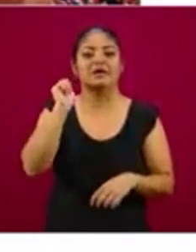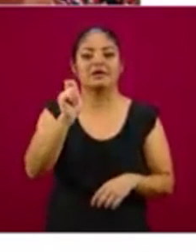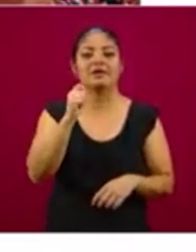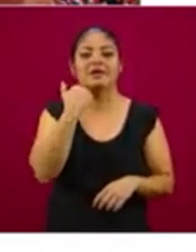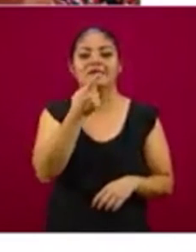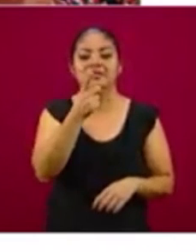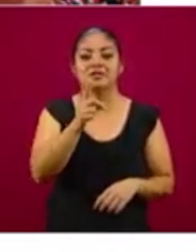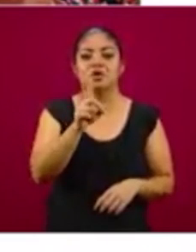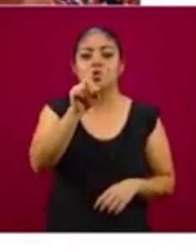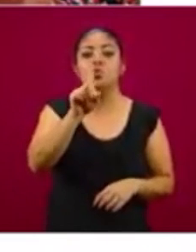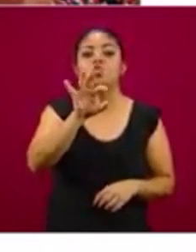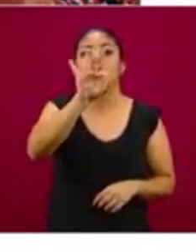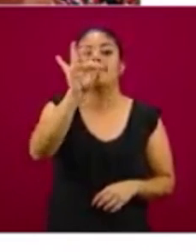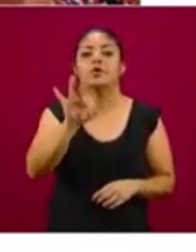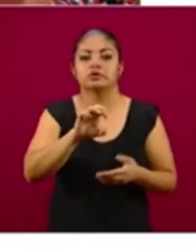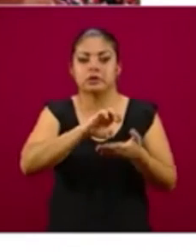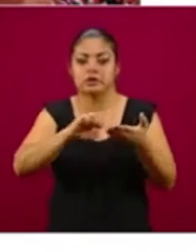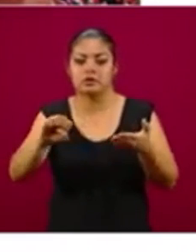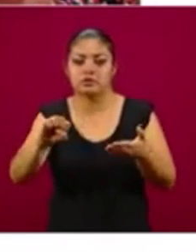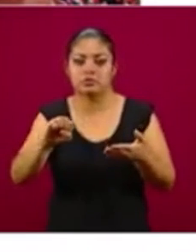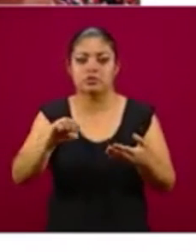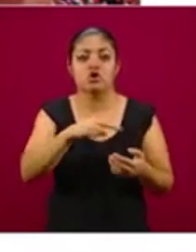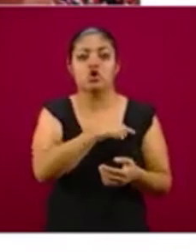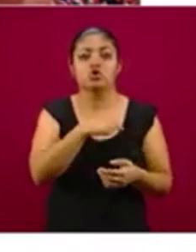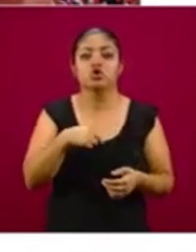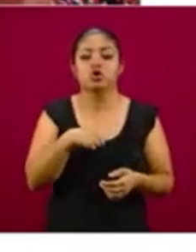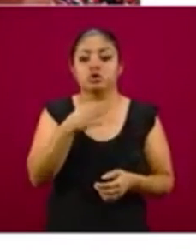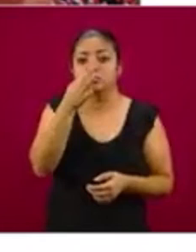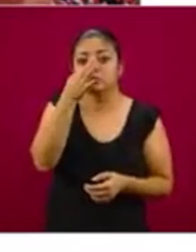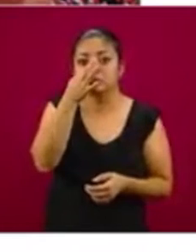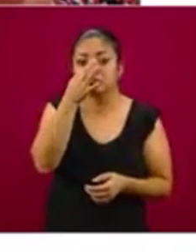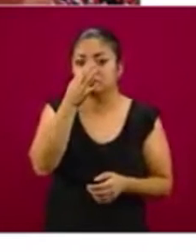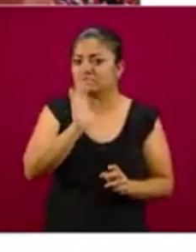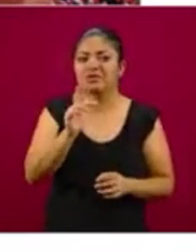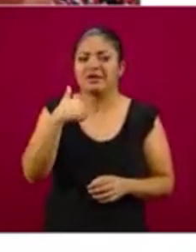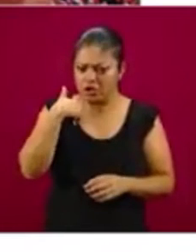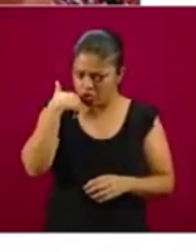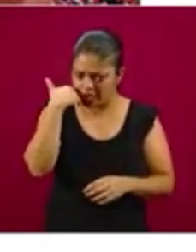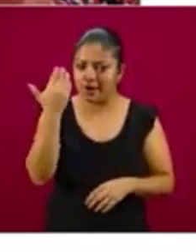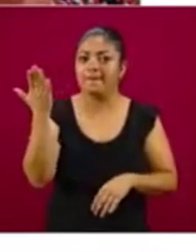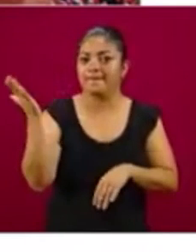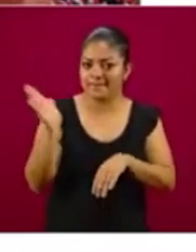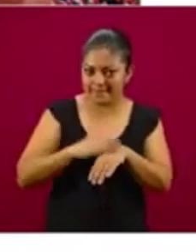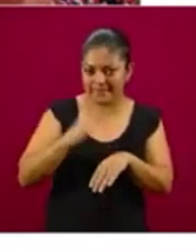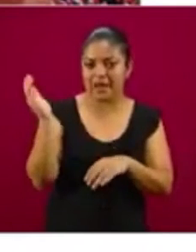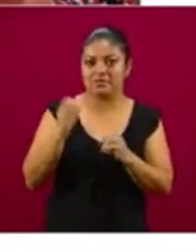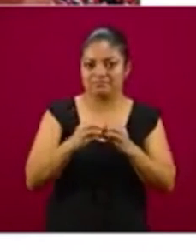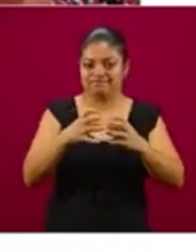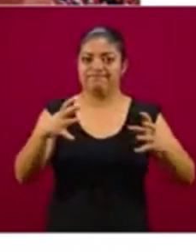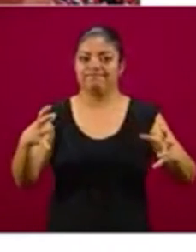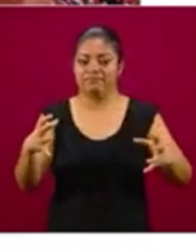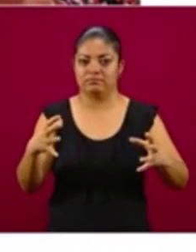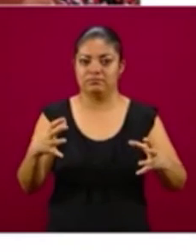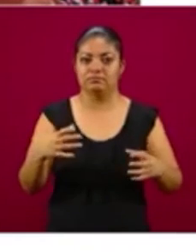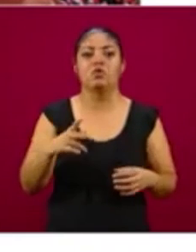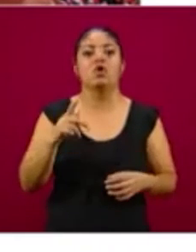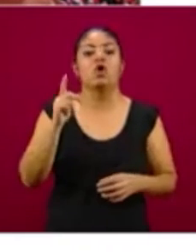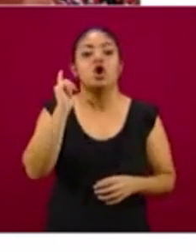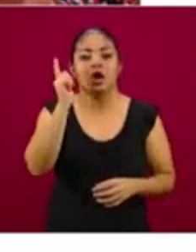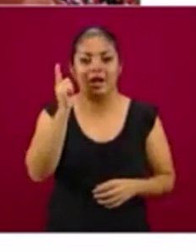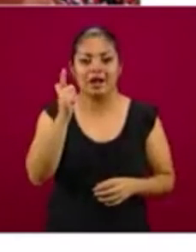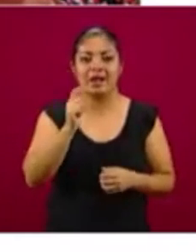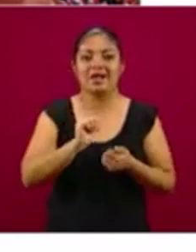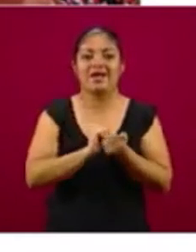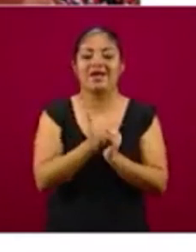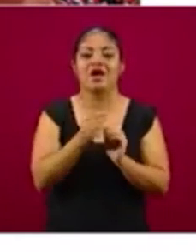universo total claro que ese número que queremos que crezca y claro que queremos que crezca en la nueva normalidad que vuelva que empiece a ser